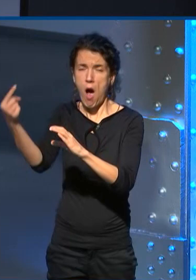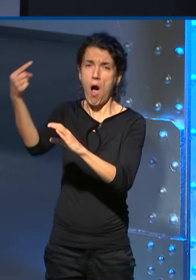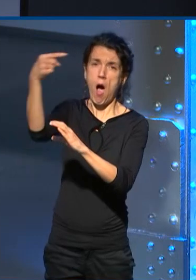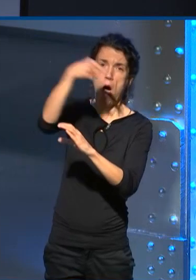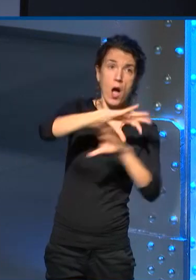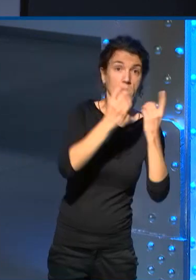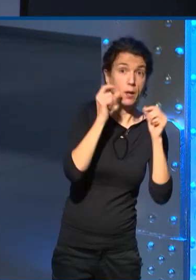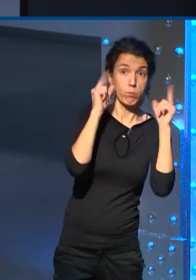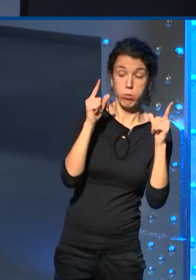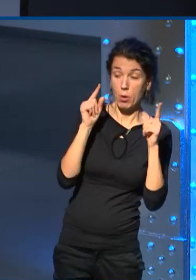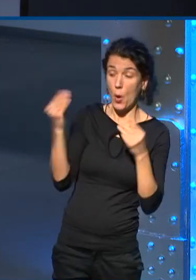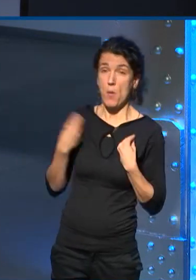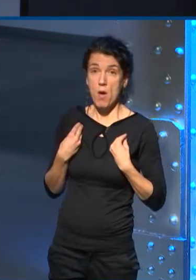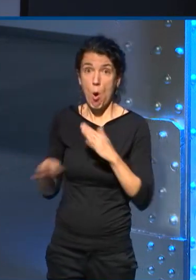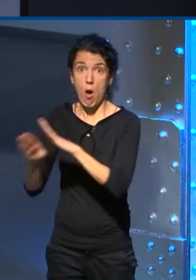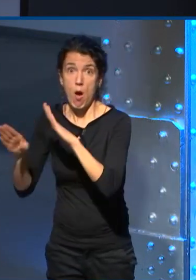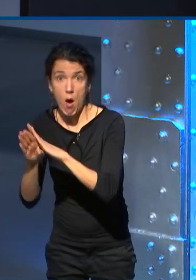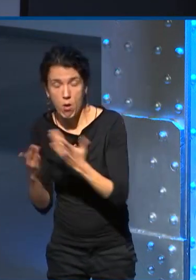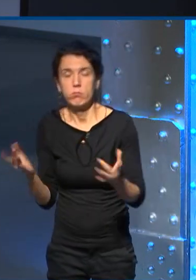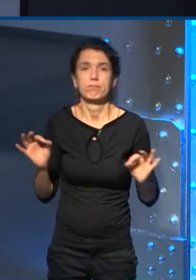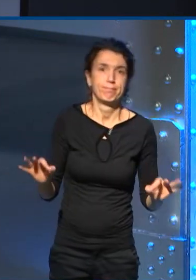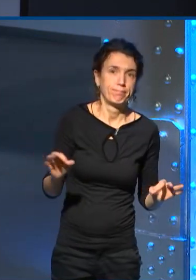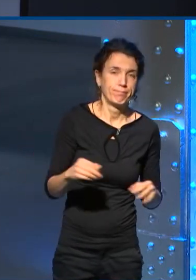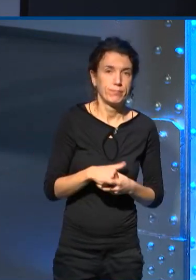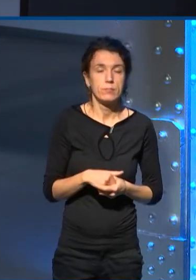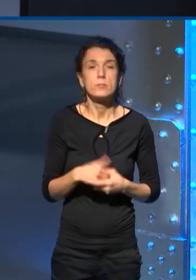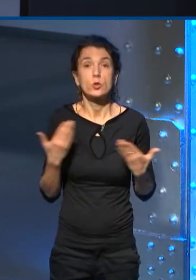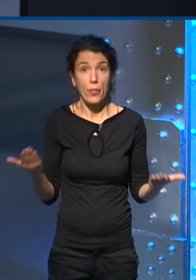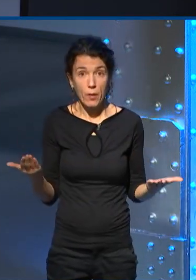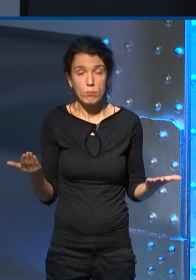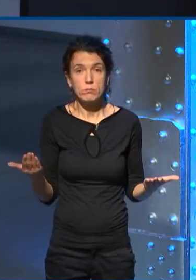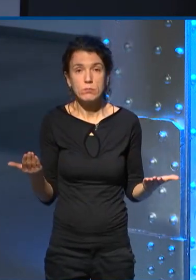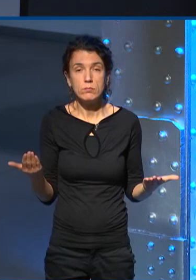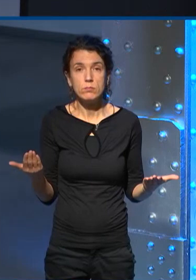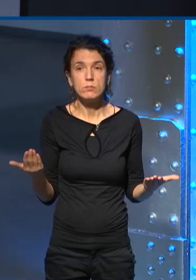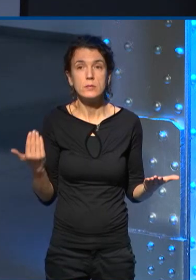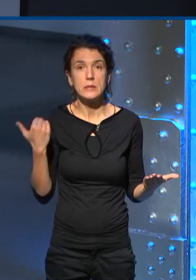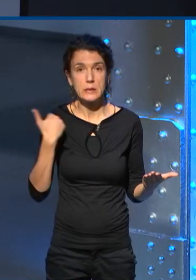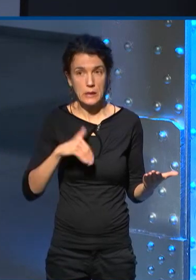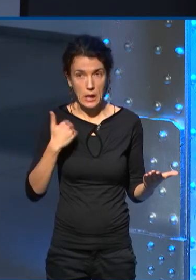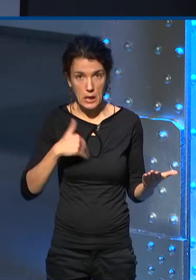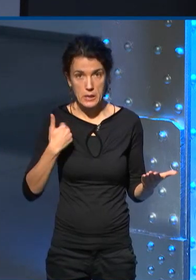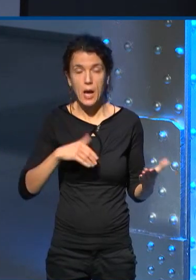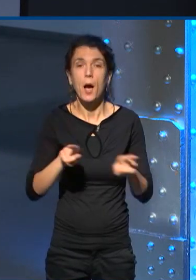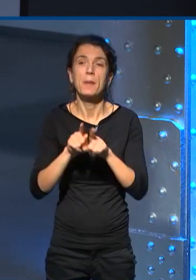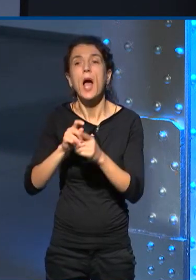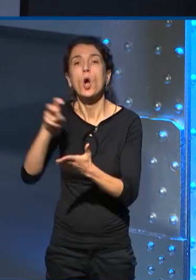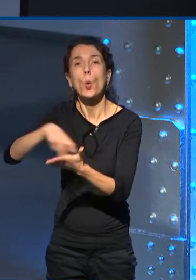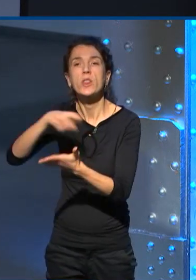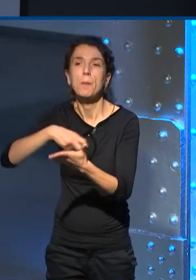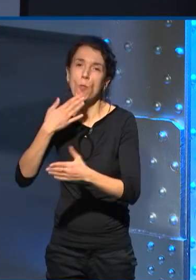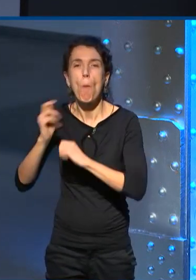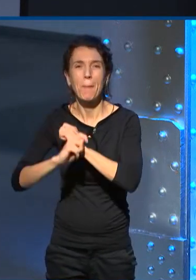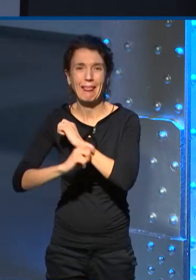de que está vivo y no les voy a estropear la película, ¿vale? Entonces se pone y cultiva patatas, ahora lo vamos a